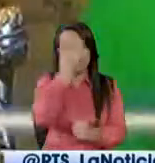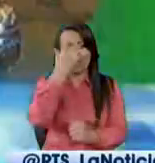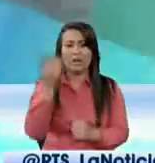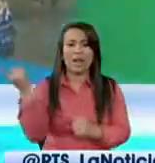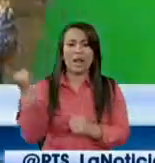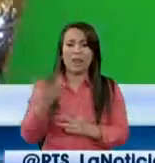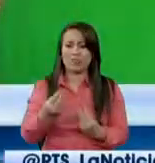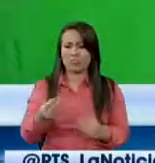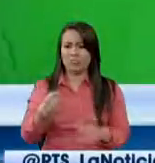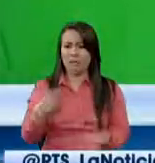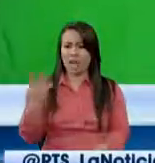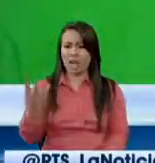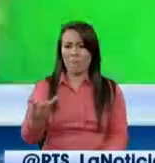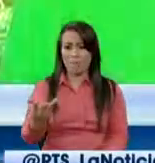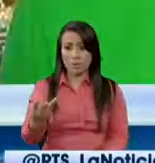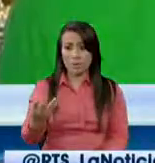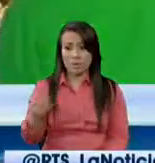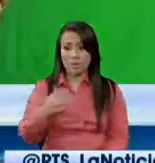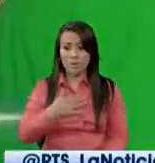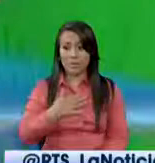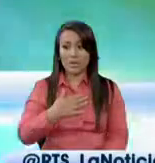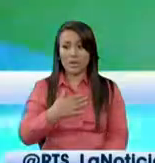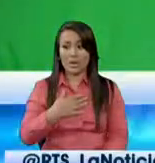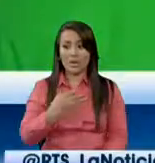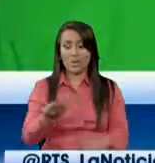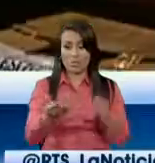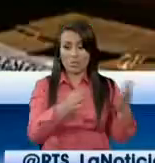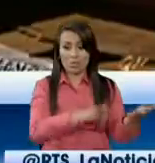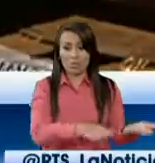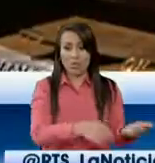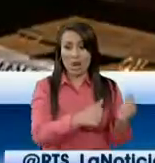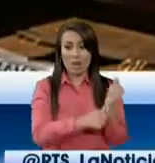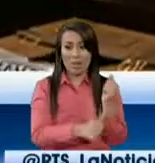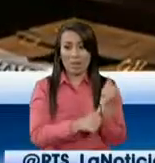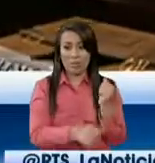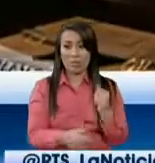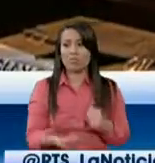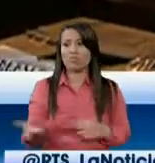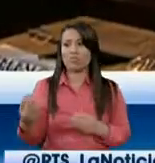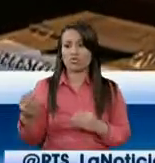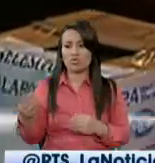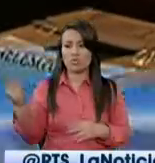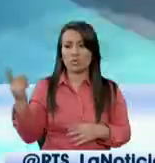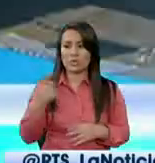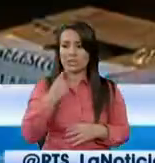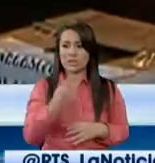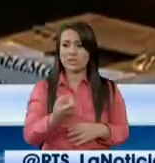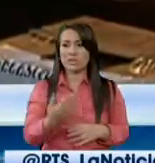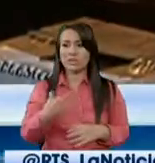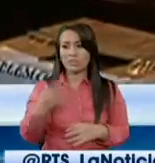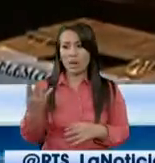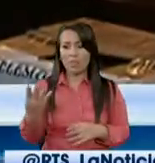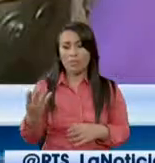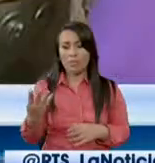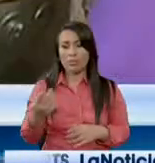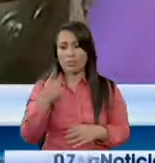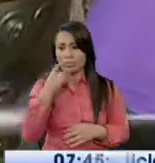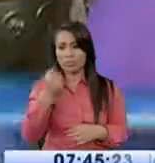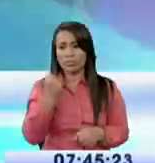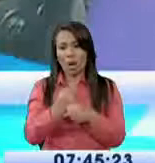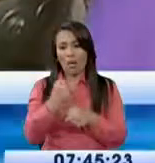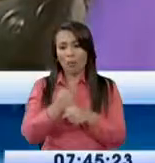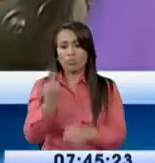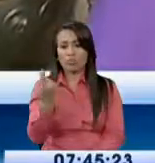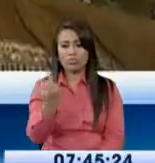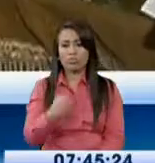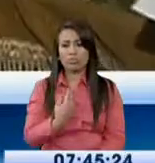amenazando a la esposa y no queremos que esto se quede en la impunidad. Pido justicia con mi marido porque era el único sustento con mi hija. Y